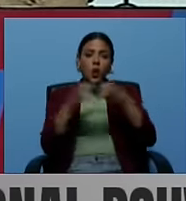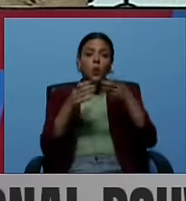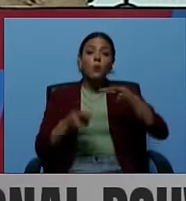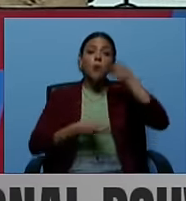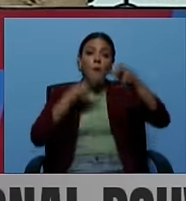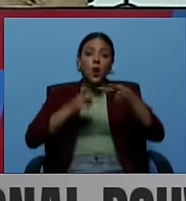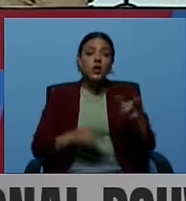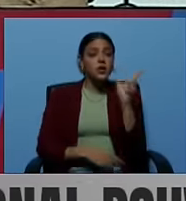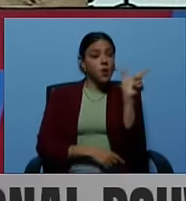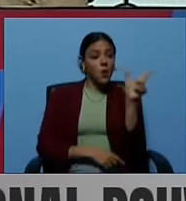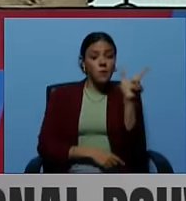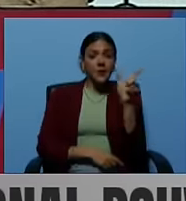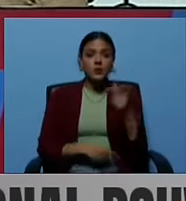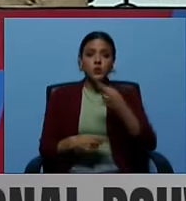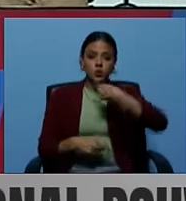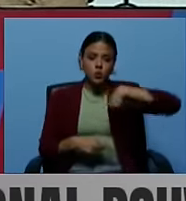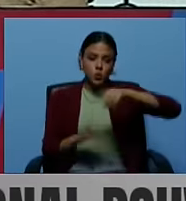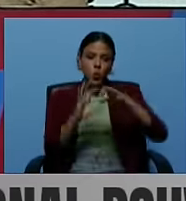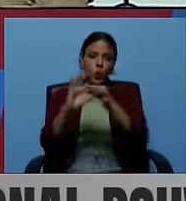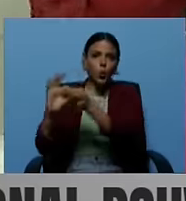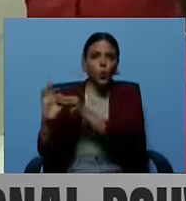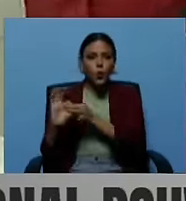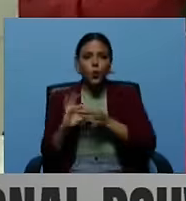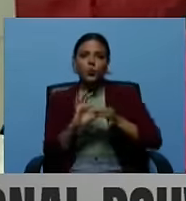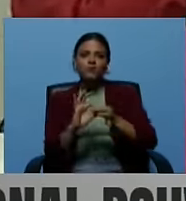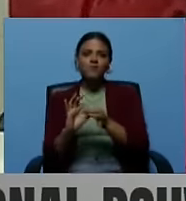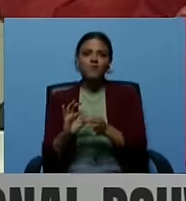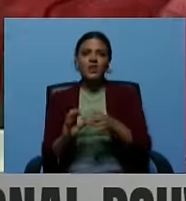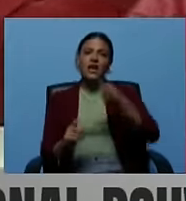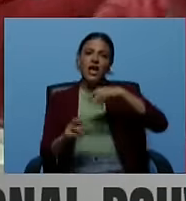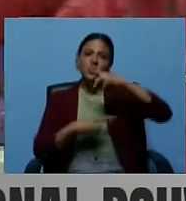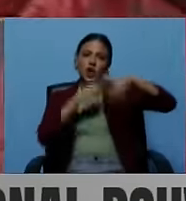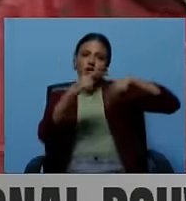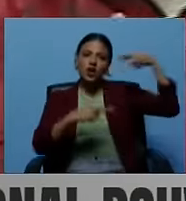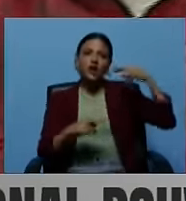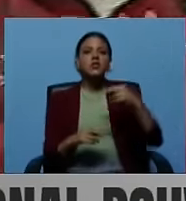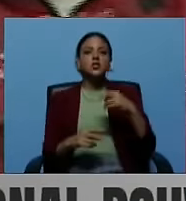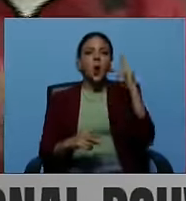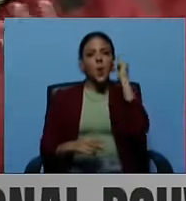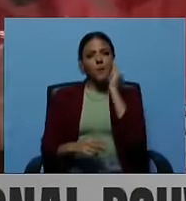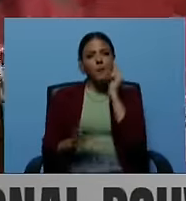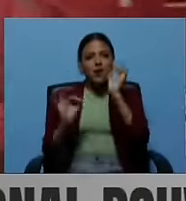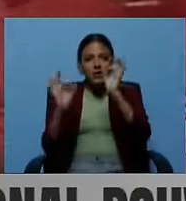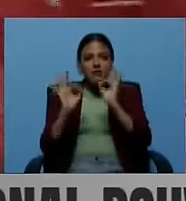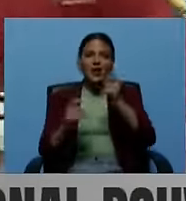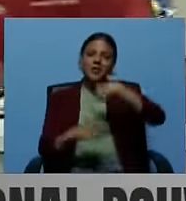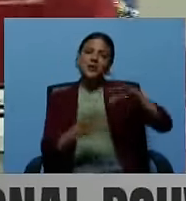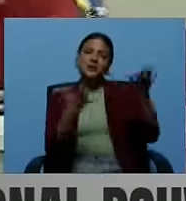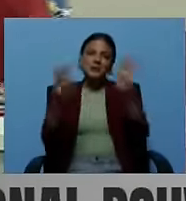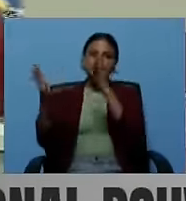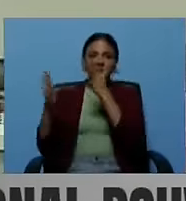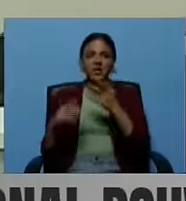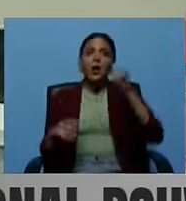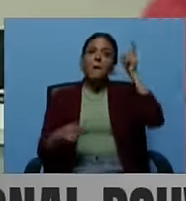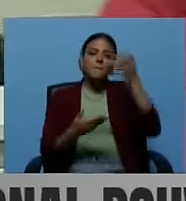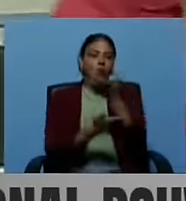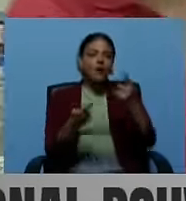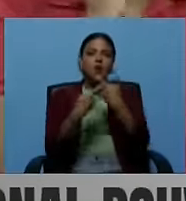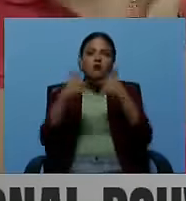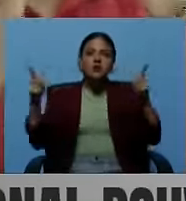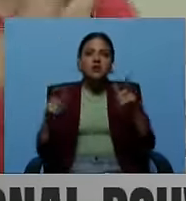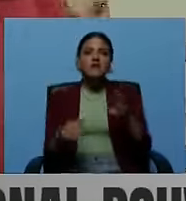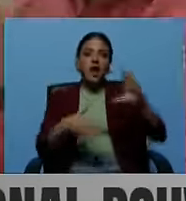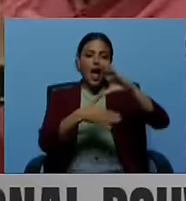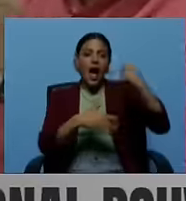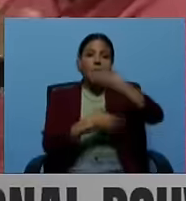Socialista Unido de Venezuela, vanguardia de la revolución bolivariana y de los pueblos libres de América y